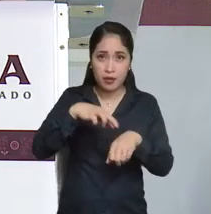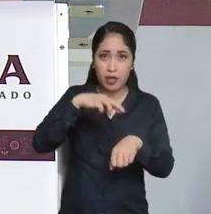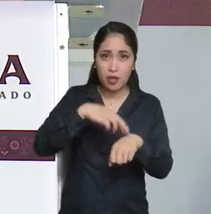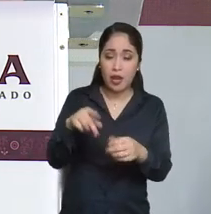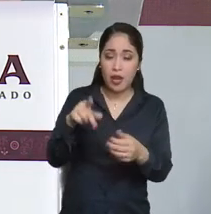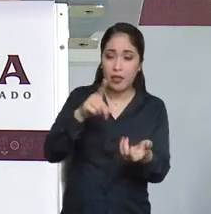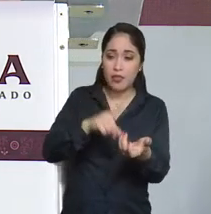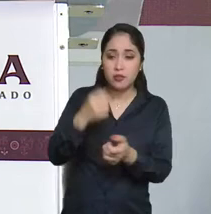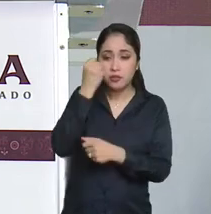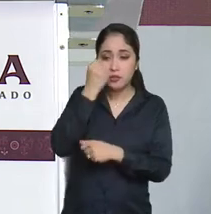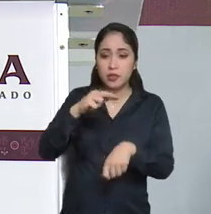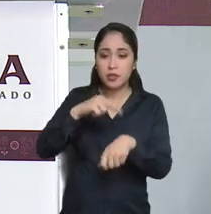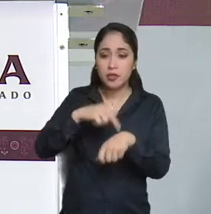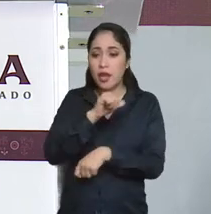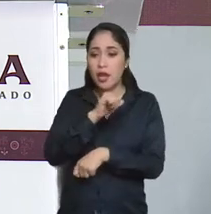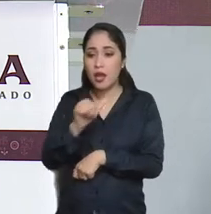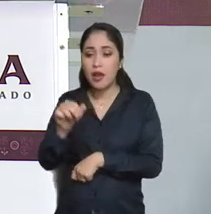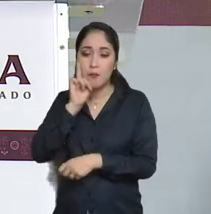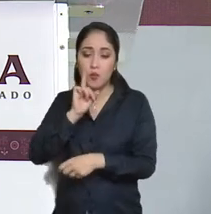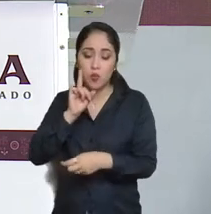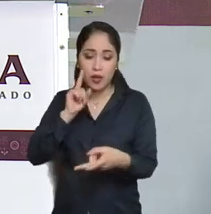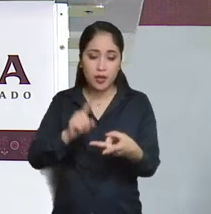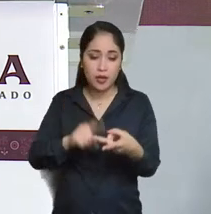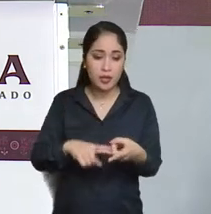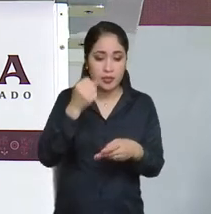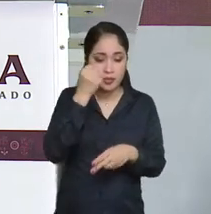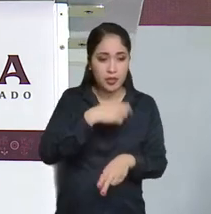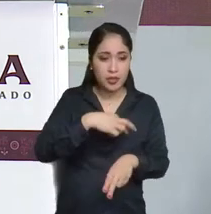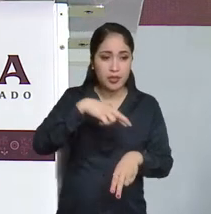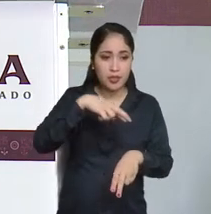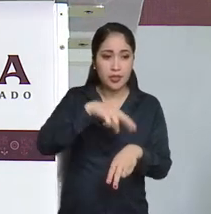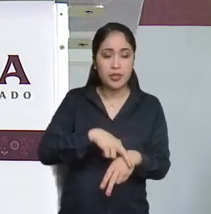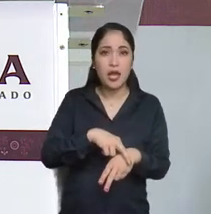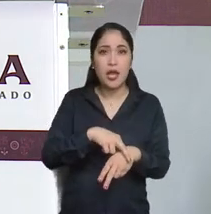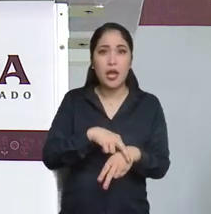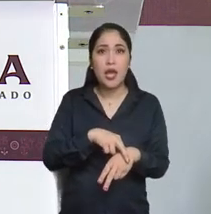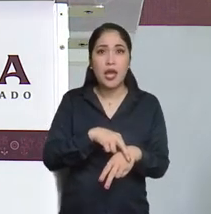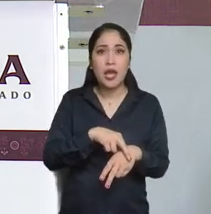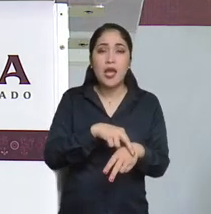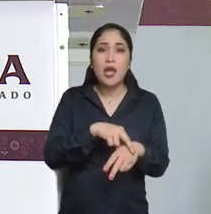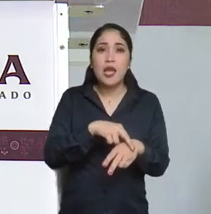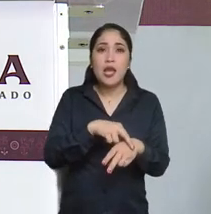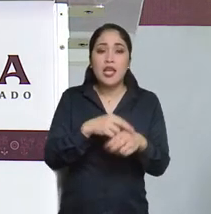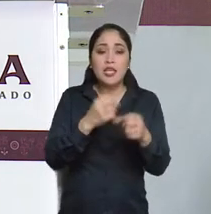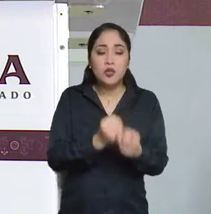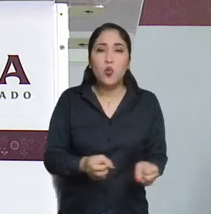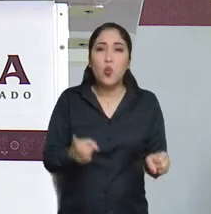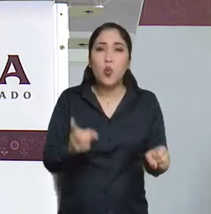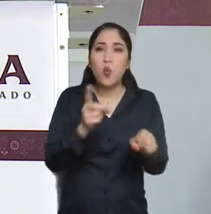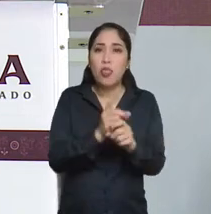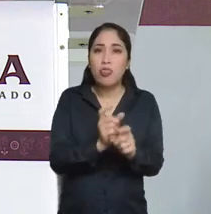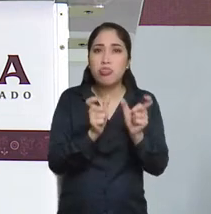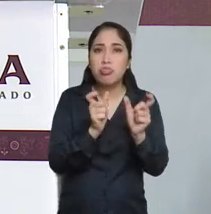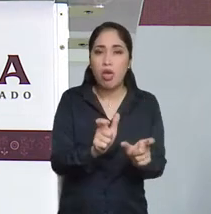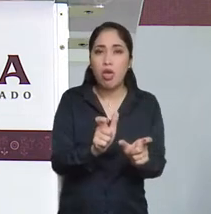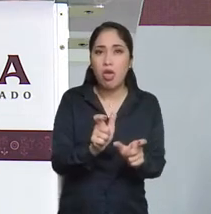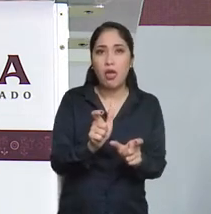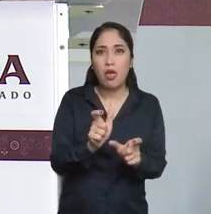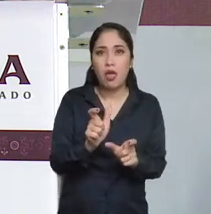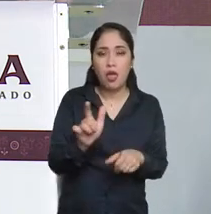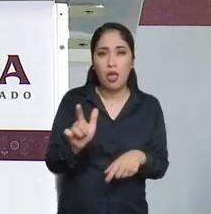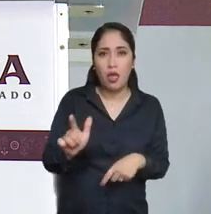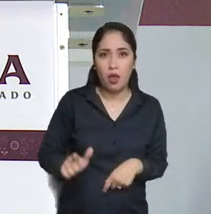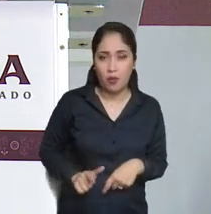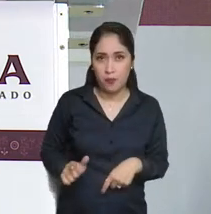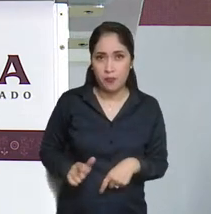la Secretaría de Seguridad Pública. Esto es por cuanto hace a la iniciativa que usted ha firmado temprano y que más tarde se enviará